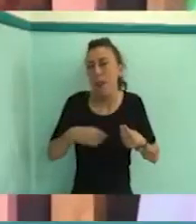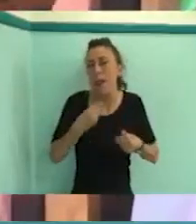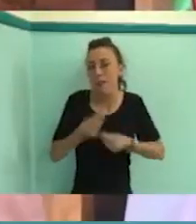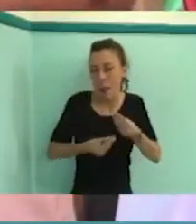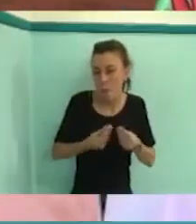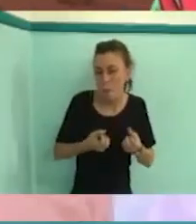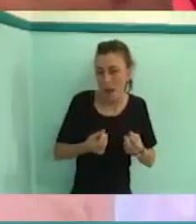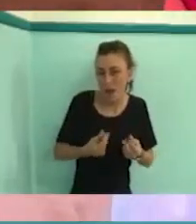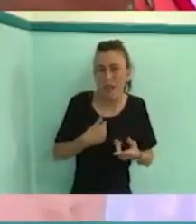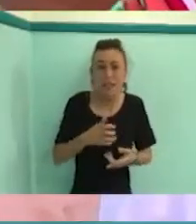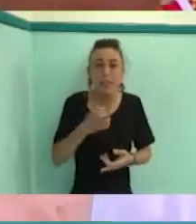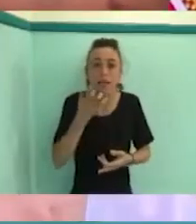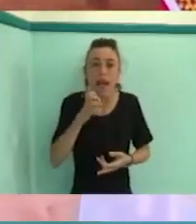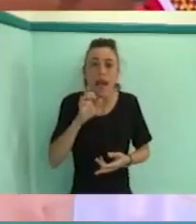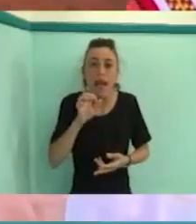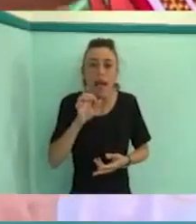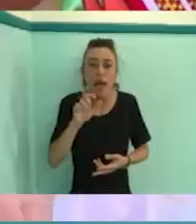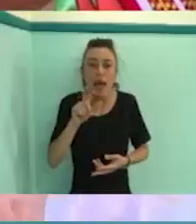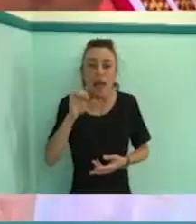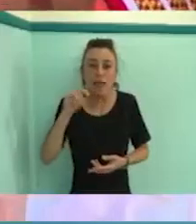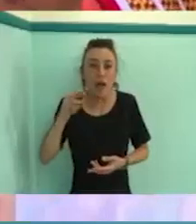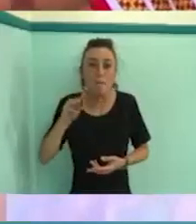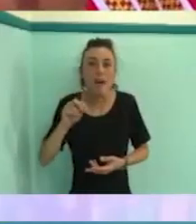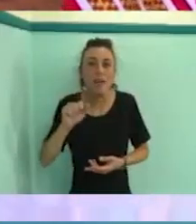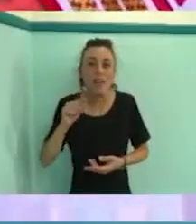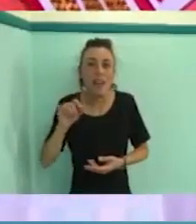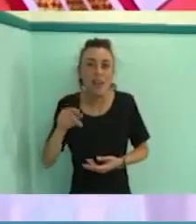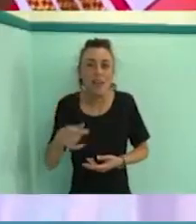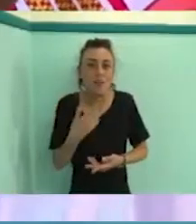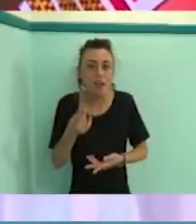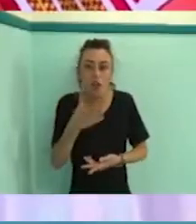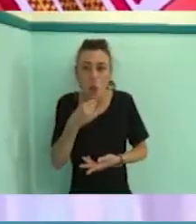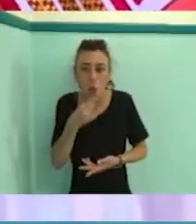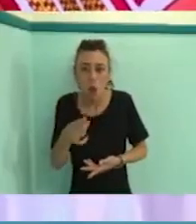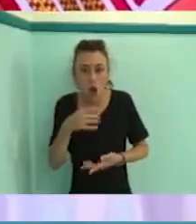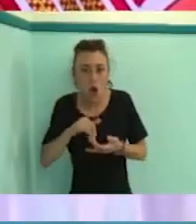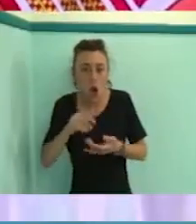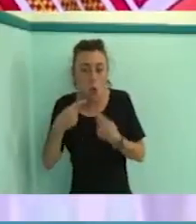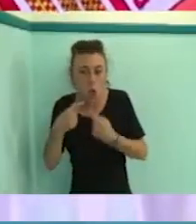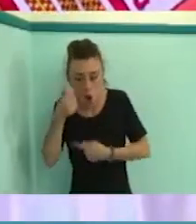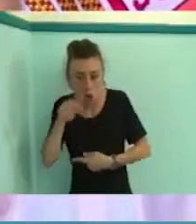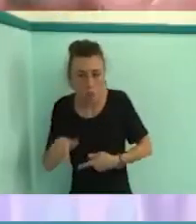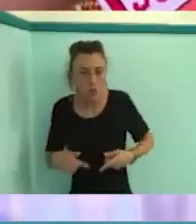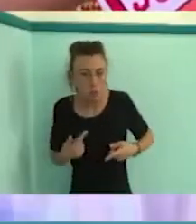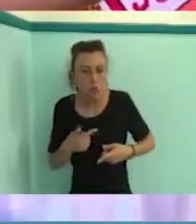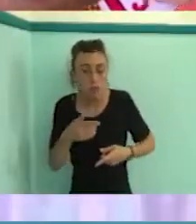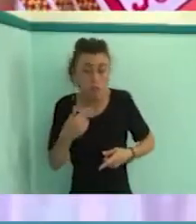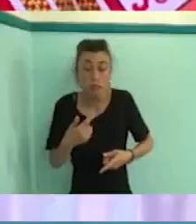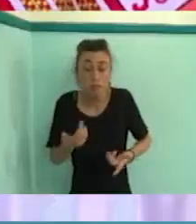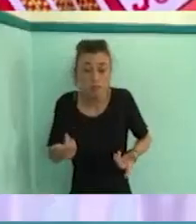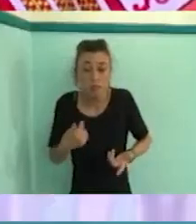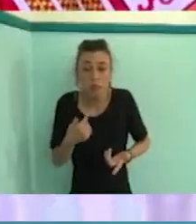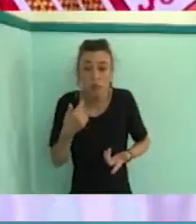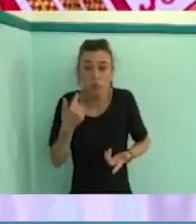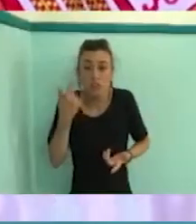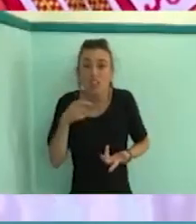queda ese novio que tiene que a ti te encanta y tú crees que es guapísimo tú para qué estás diciendo eso Tú crees que el Zapata aquí va a dejar a su novio no lo va a dejar amor no se va a